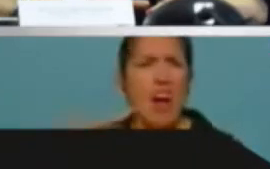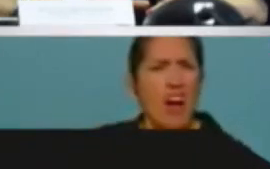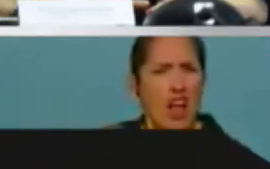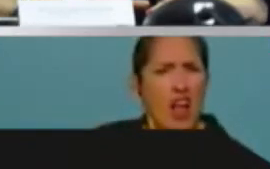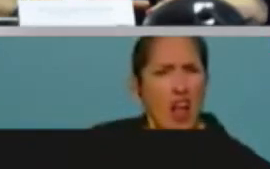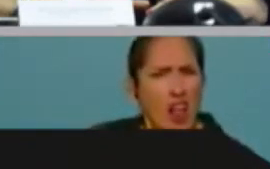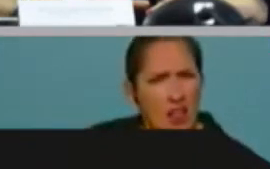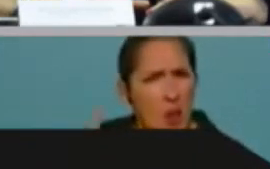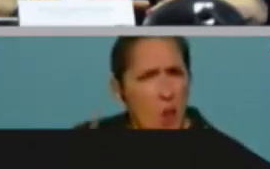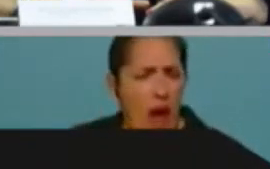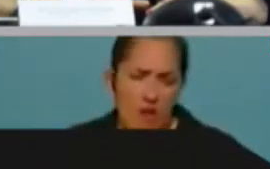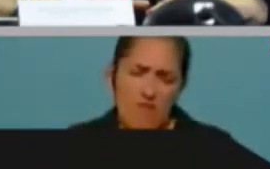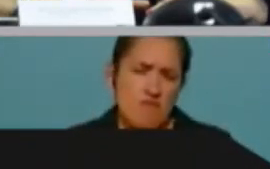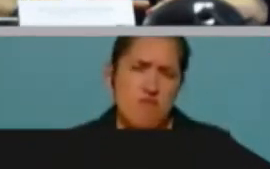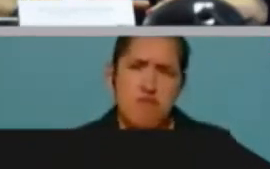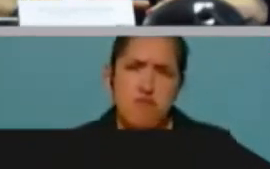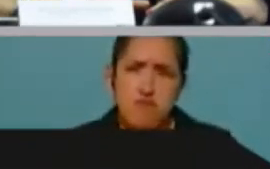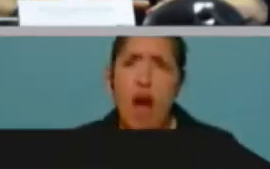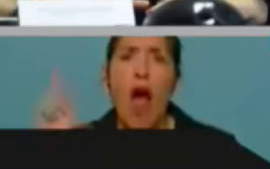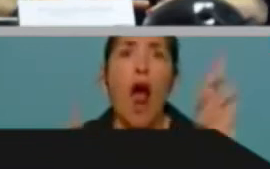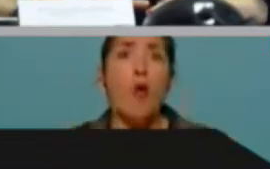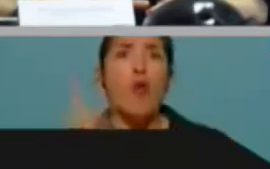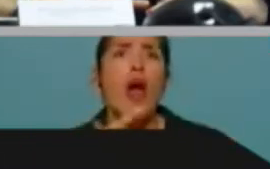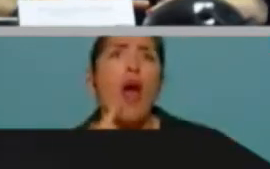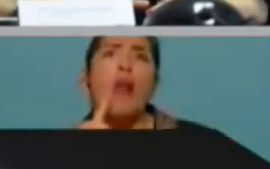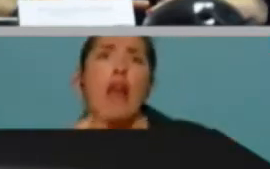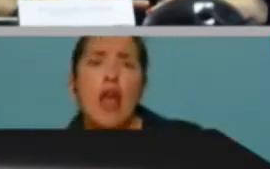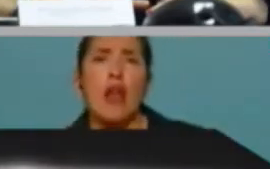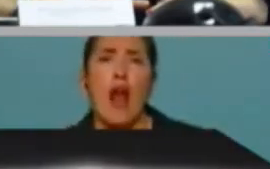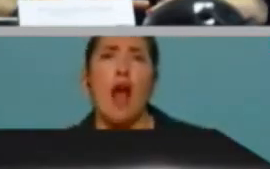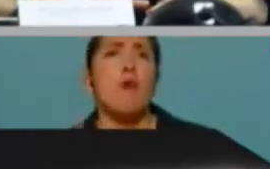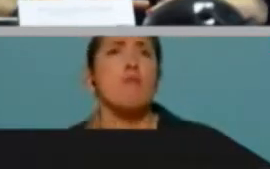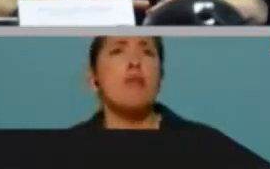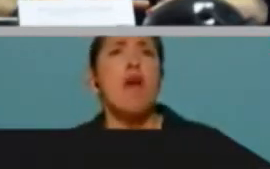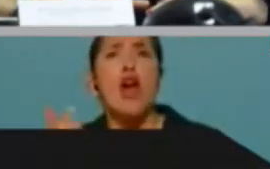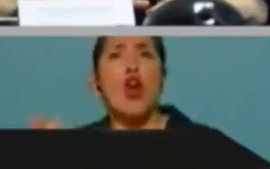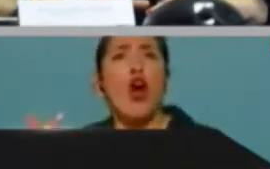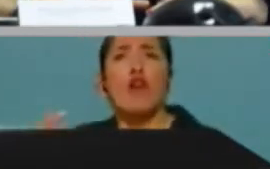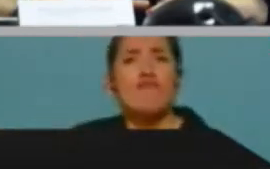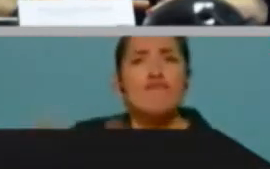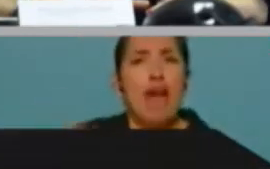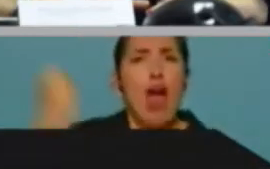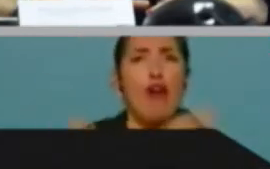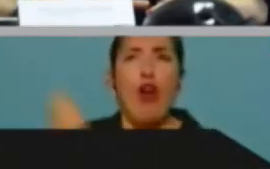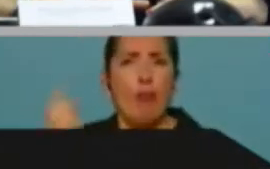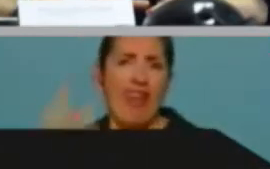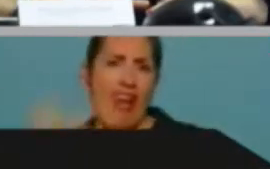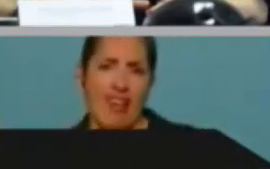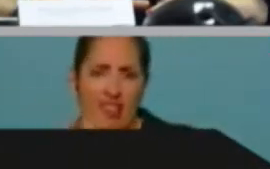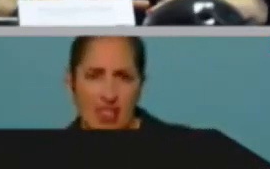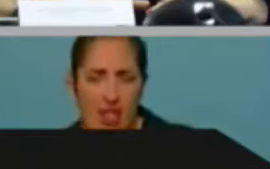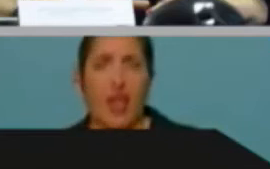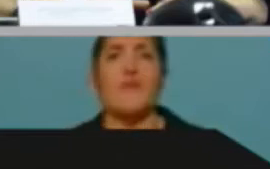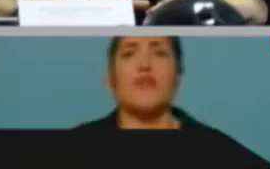por envenenamiento al pueblo argentino. La verdad es que yo lo que creo es que el presidente tuvo una rápida